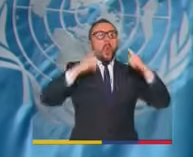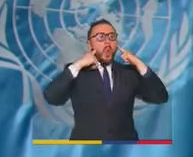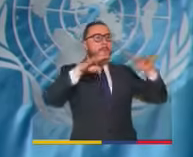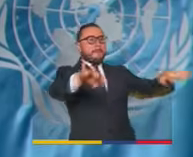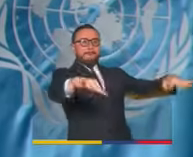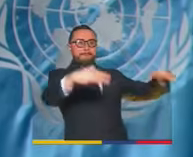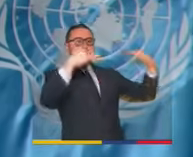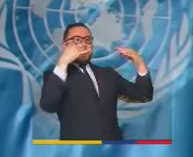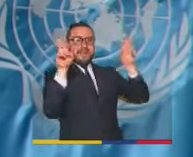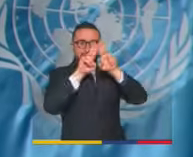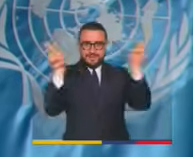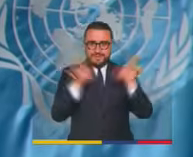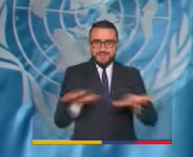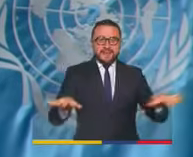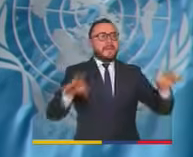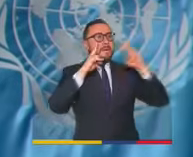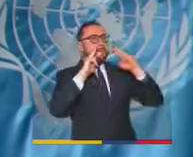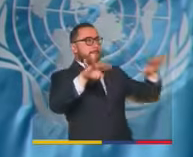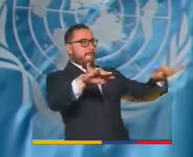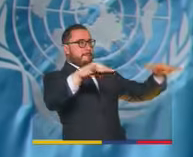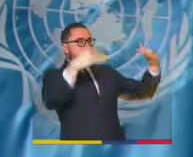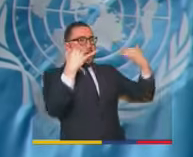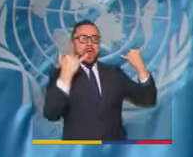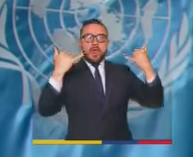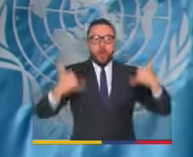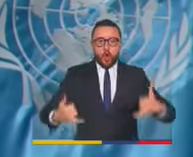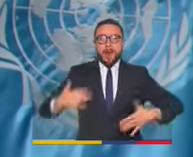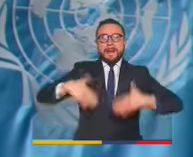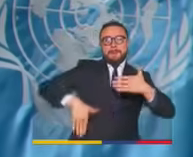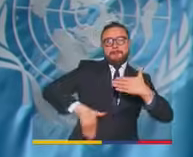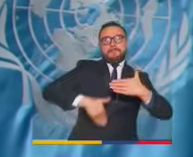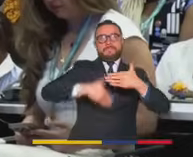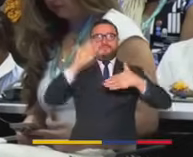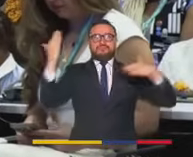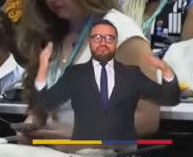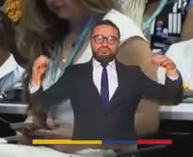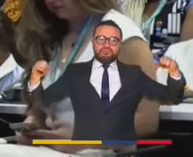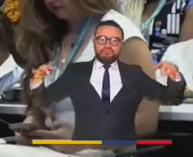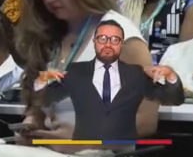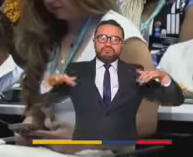la ceremonia de apertura de la COP16.